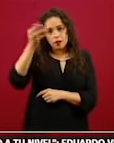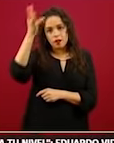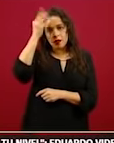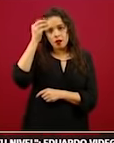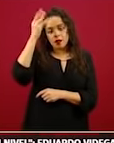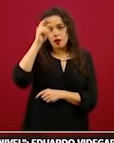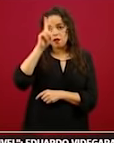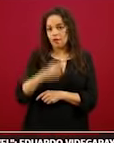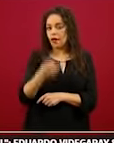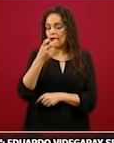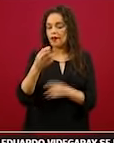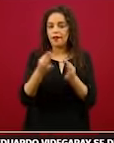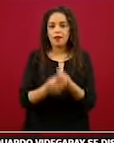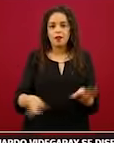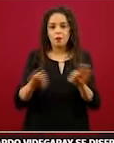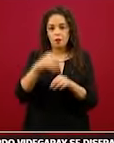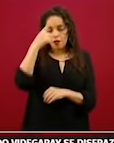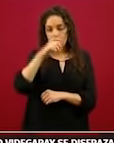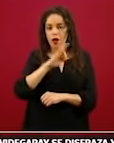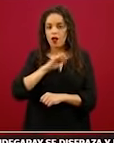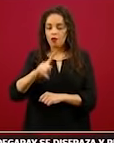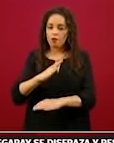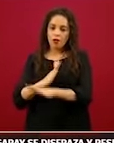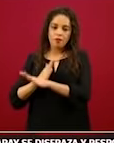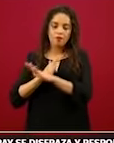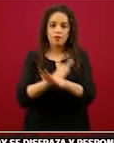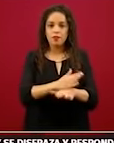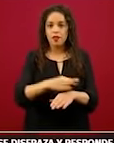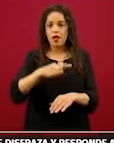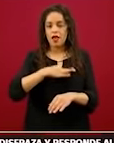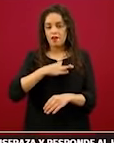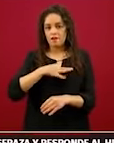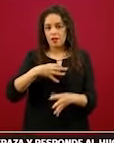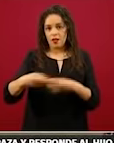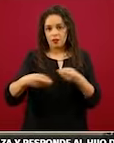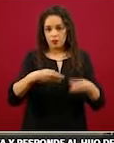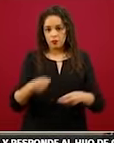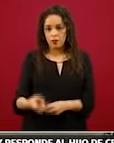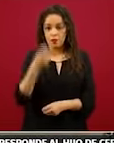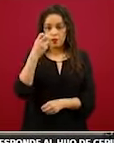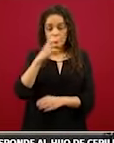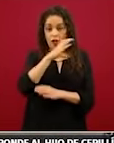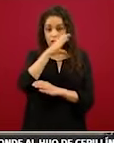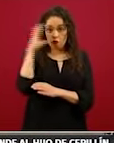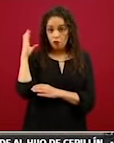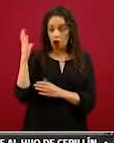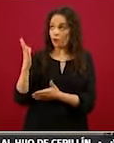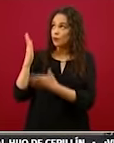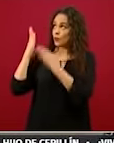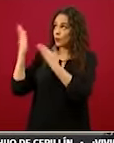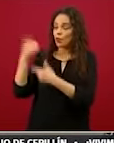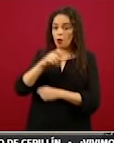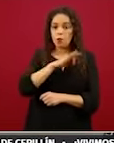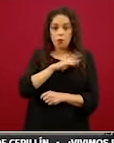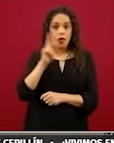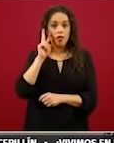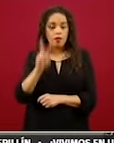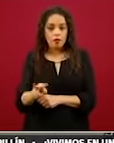en control de infecciones. En esta foto pueden ver trabajadores de salud que están en un área de